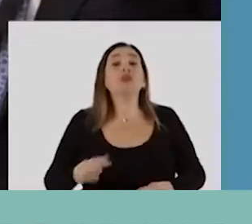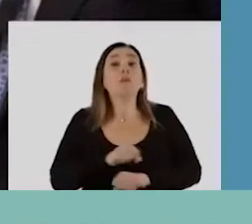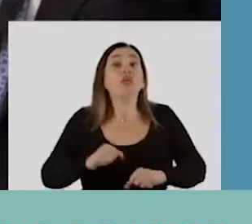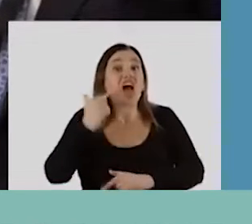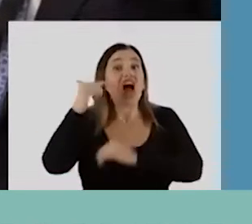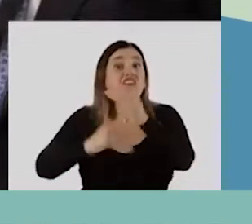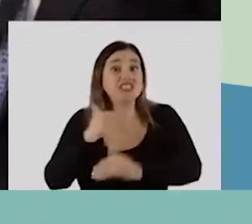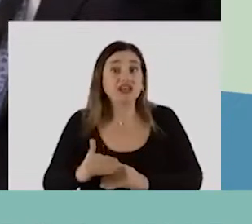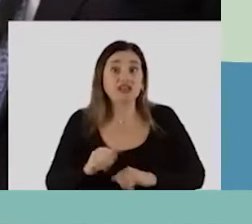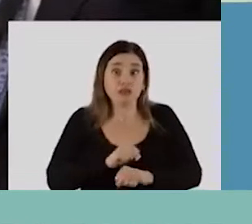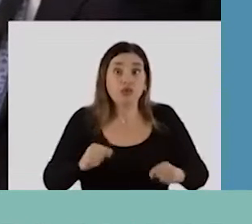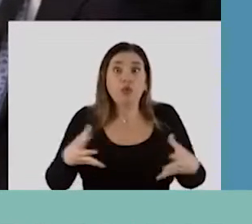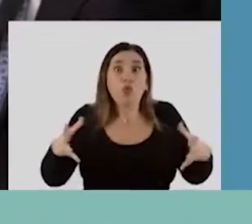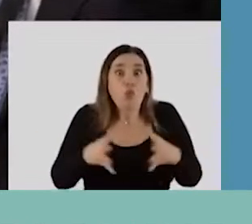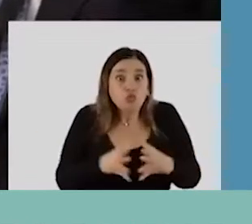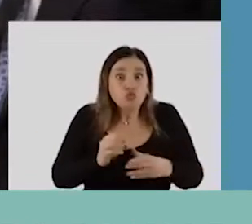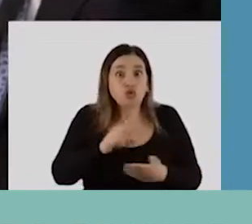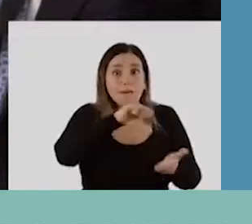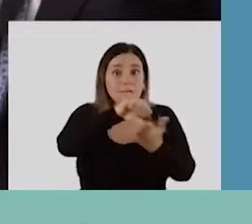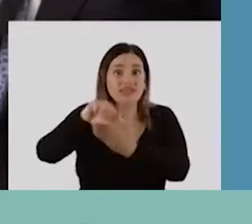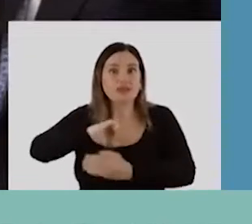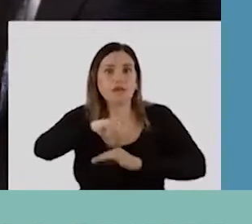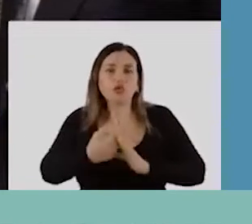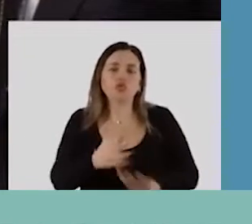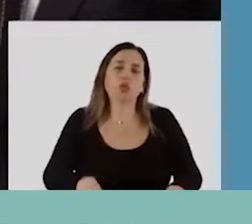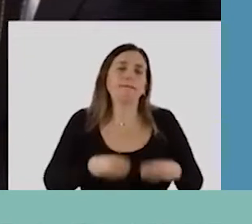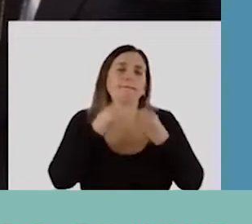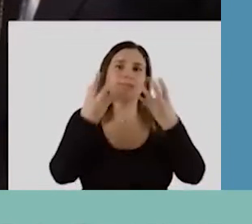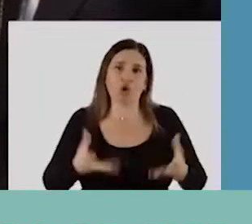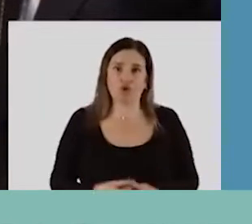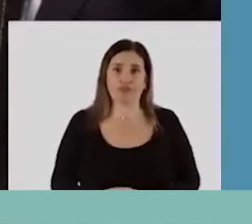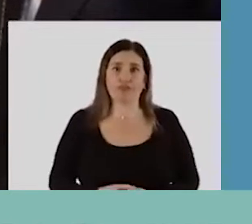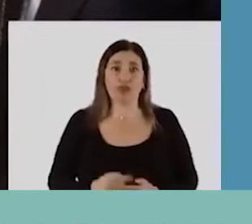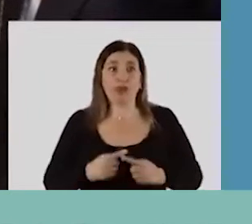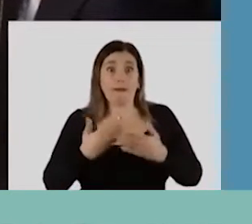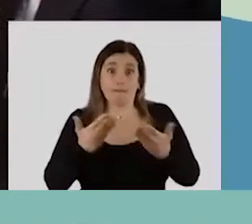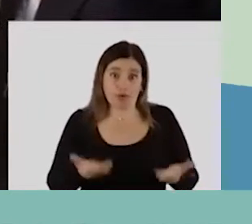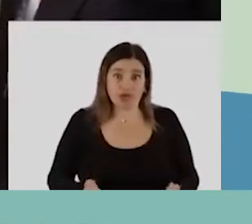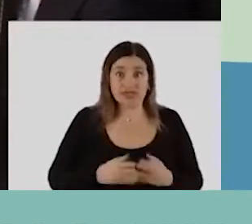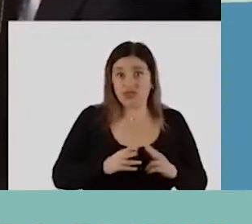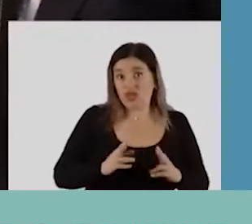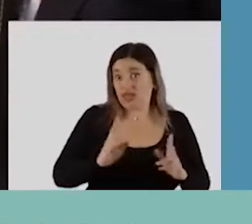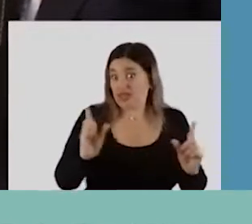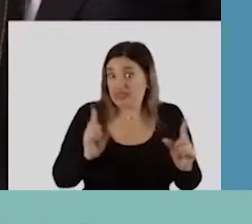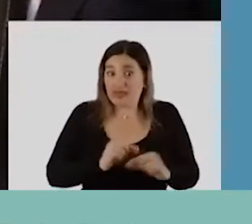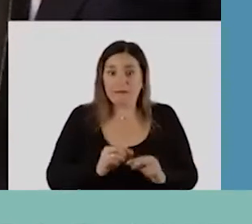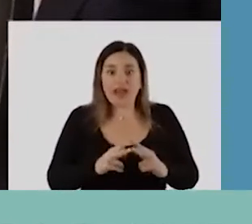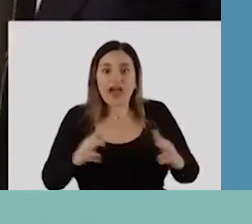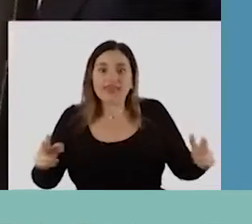en este sentido, y si podemos con los socios, mejor. Y por eso, finalizada esta etapa,